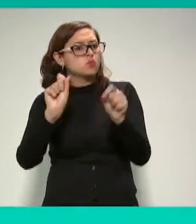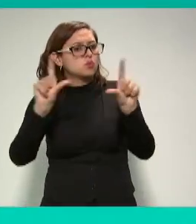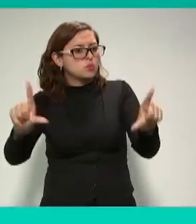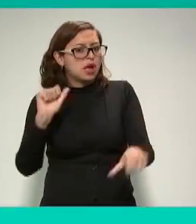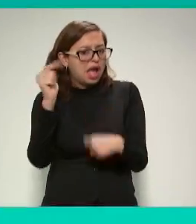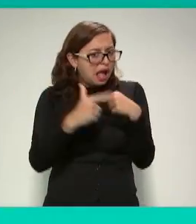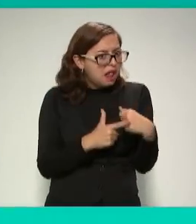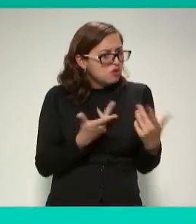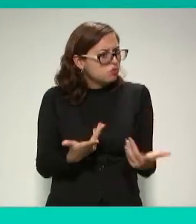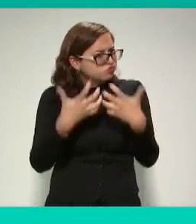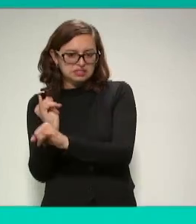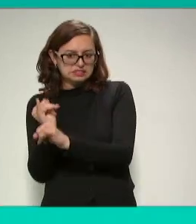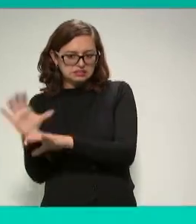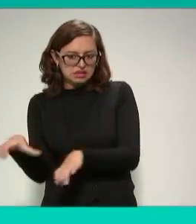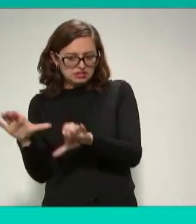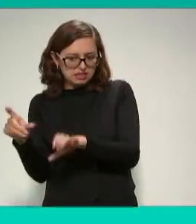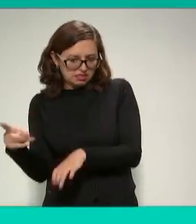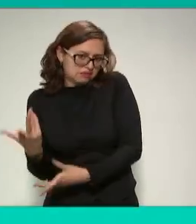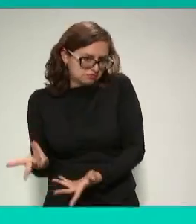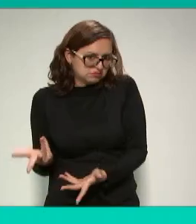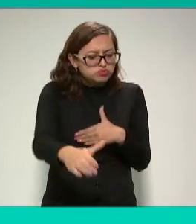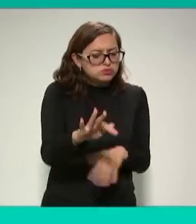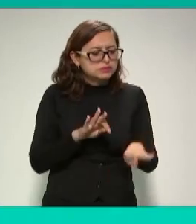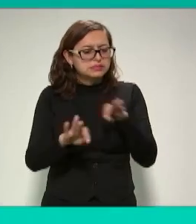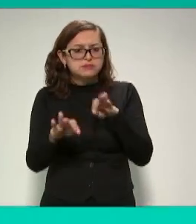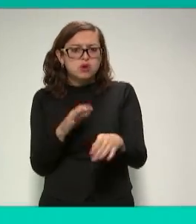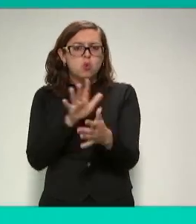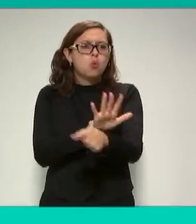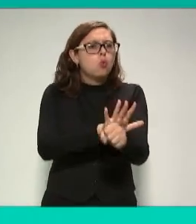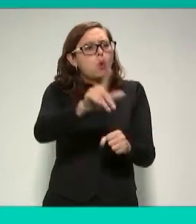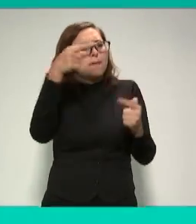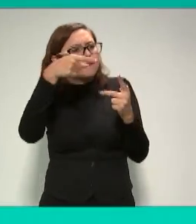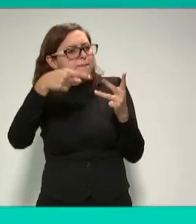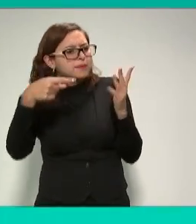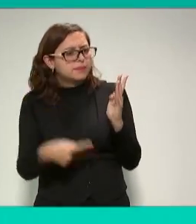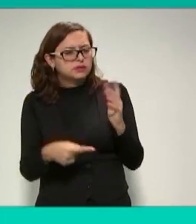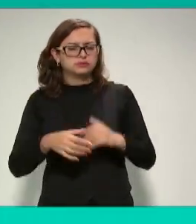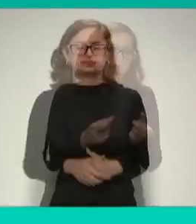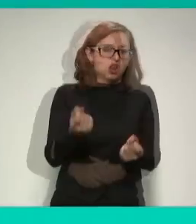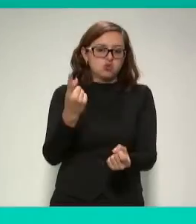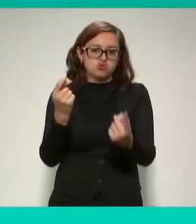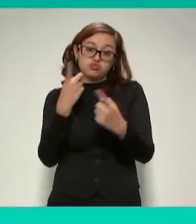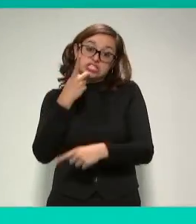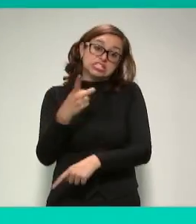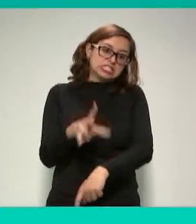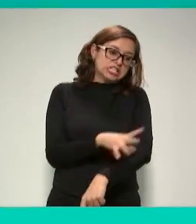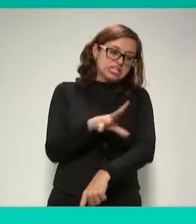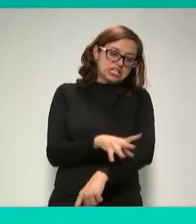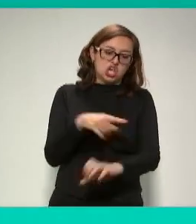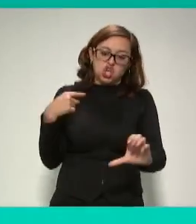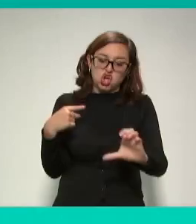que corresponde a las autoridades federales, estatales y municipales de la Ciudad de México y las alcaldías otorgar a los centros de atención referidos